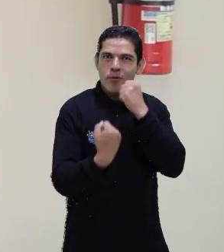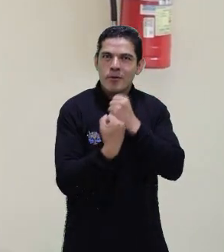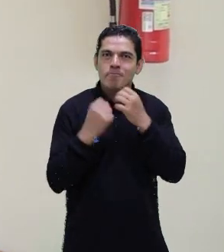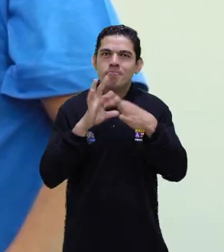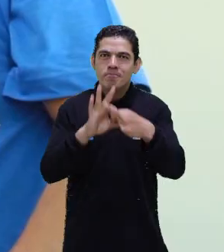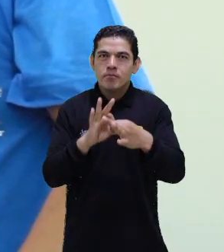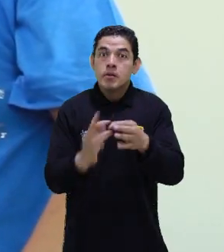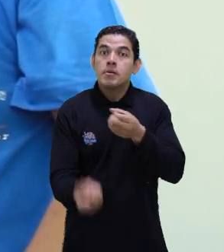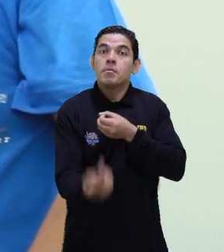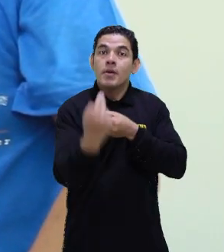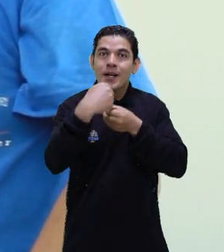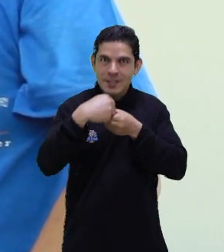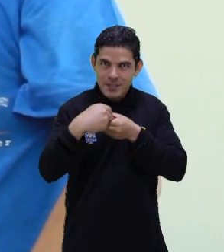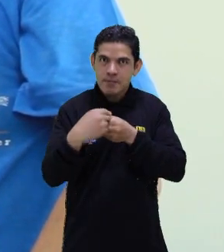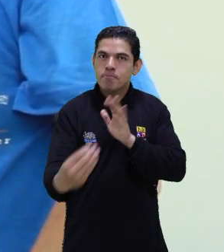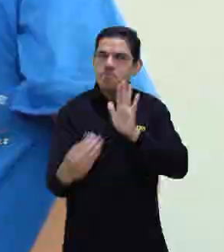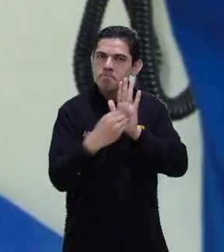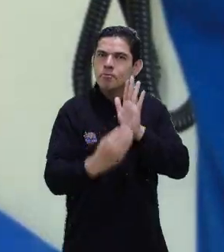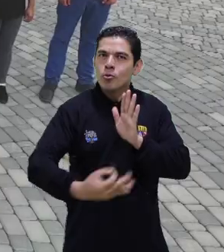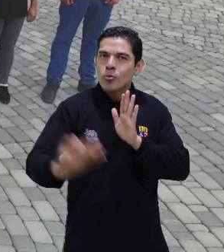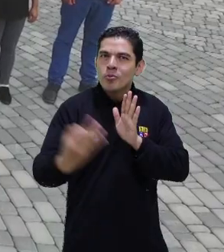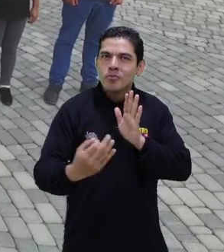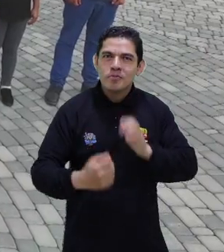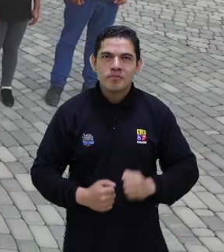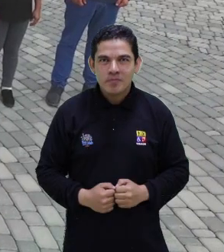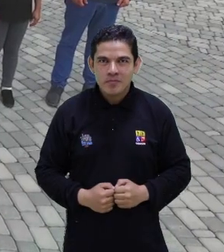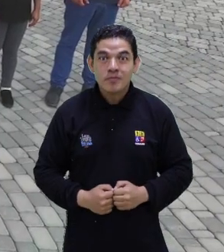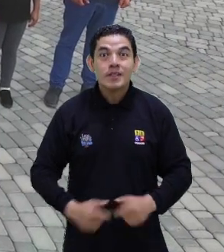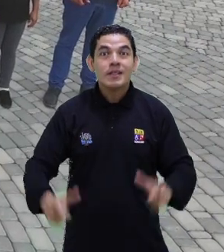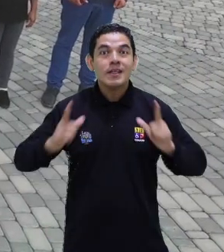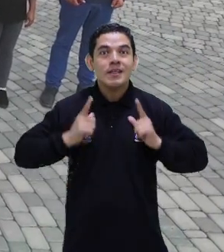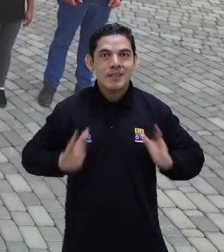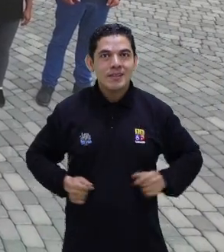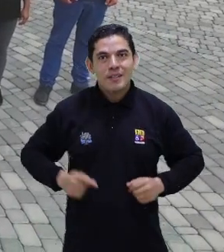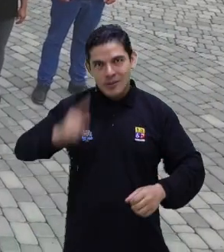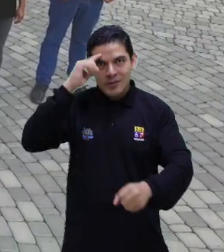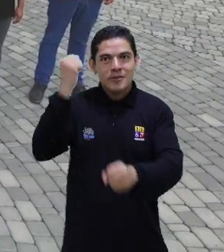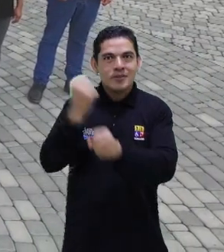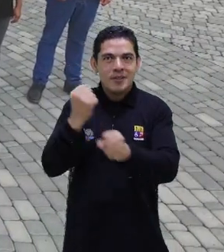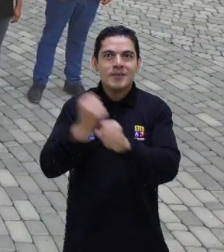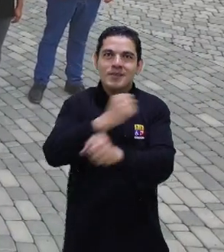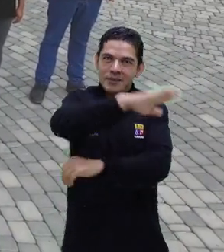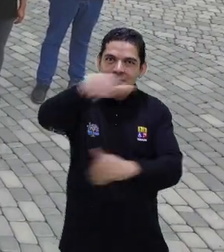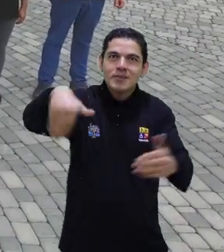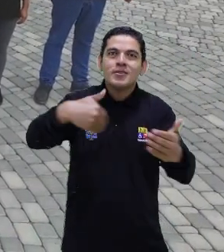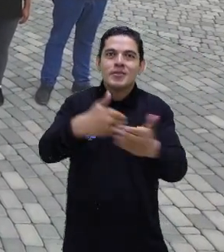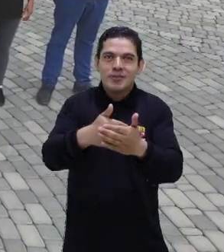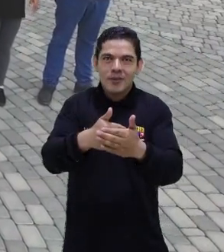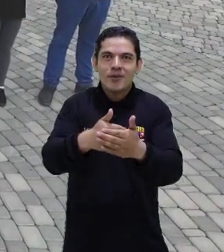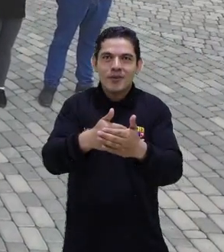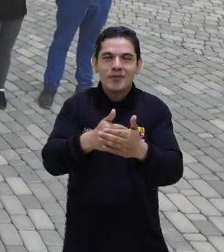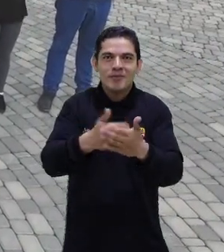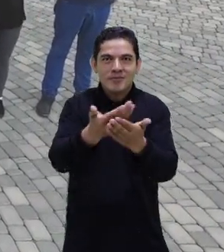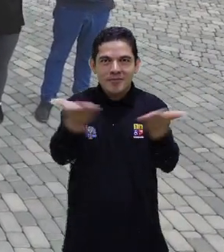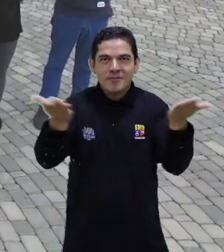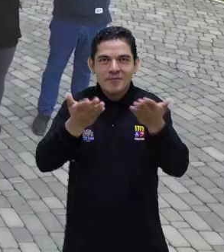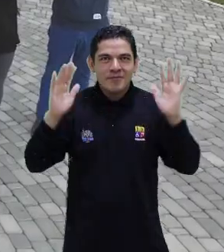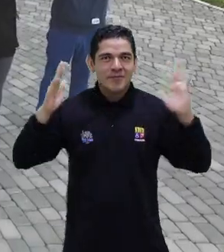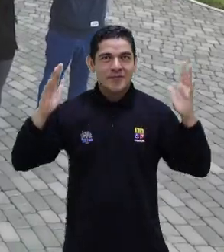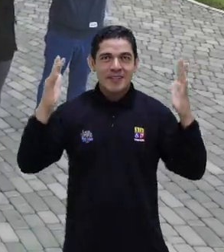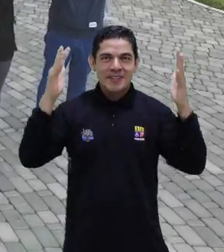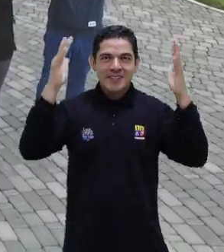Sé parte de la implementación. ¡Salud laboral para todas y todos!